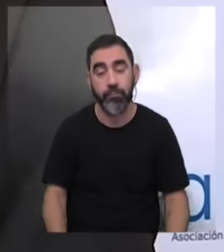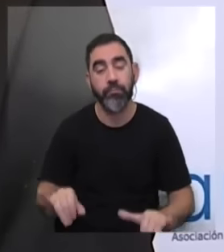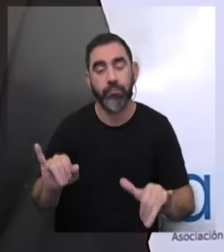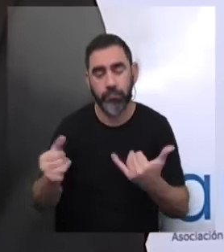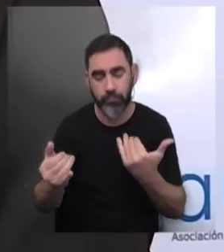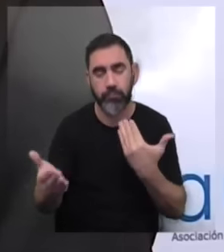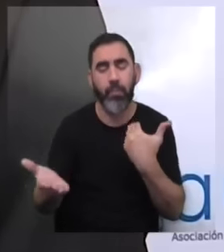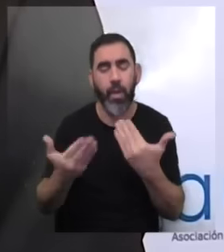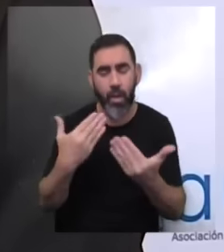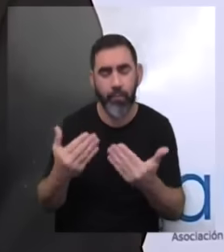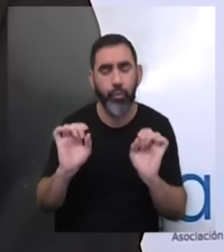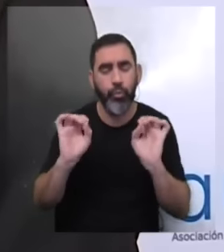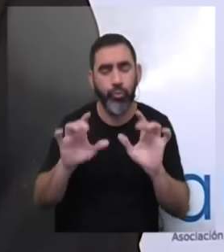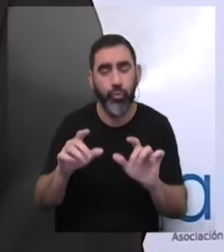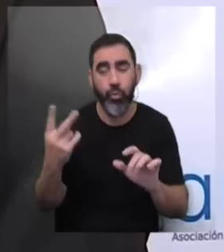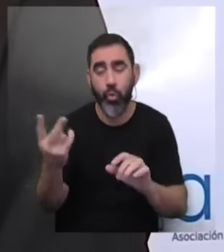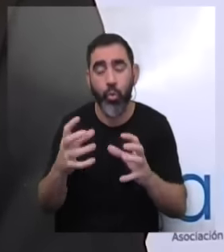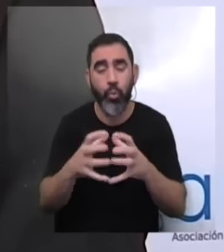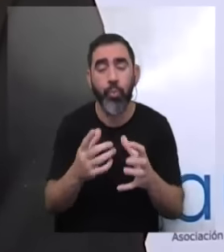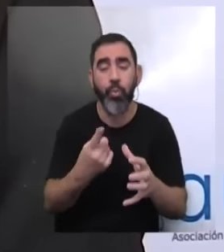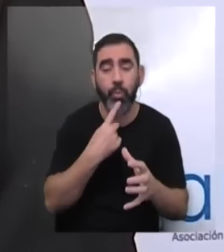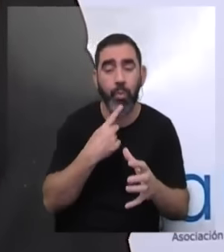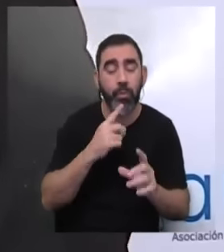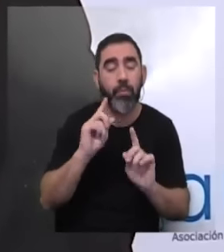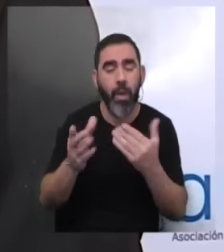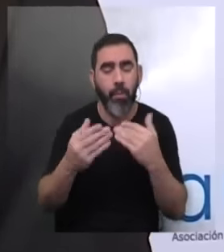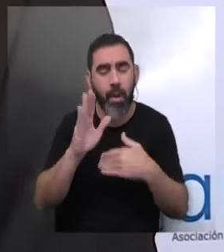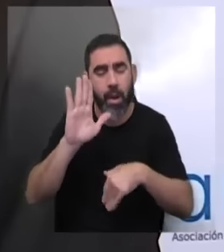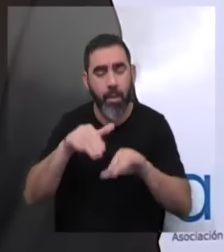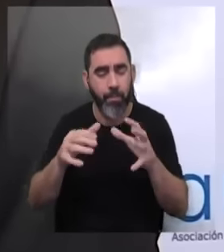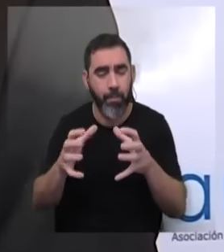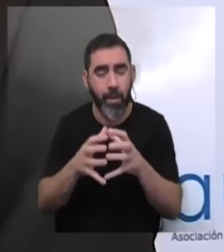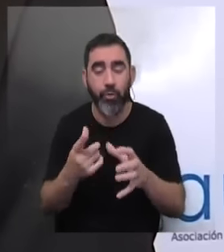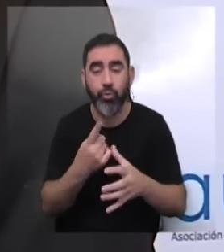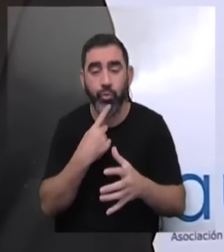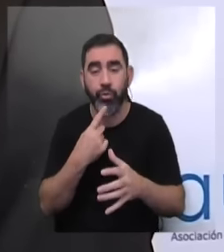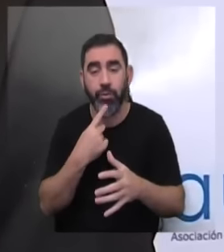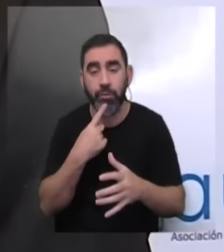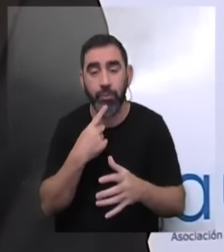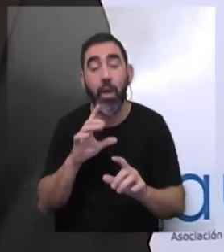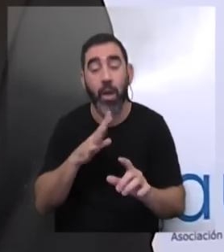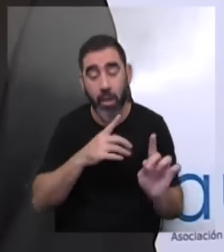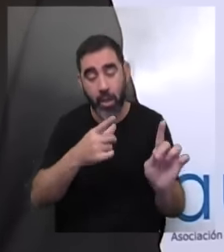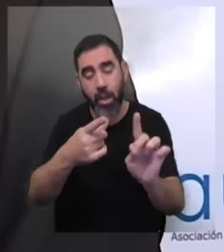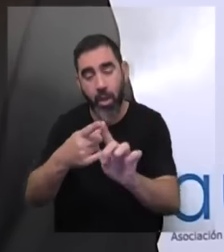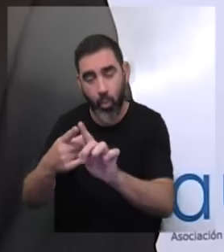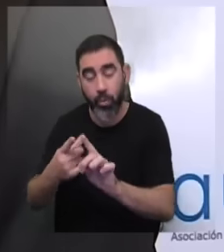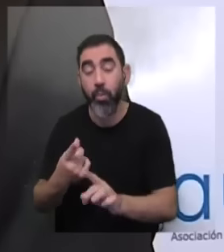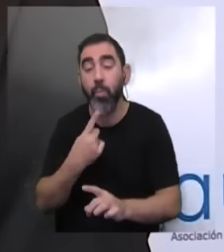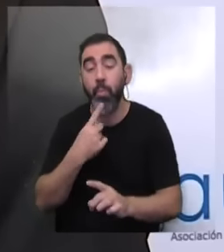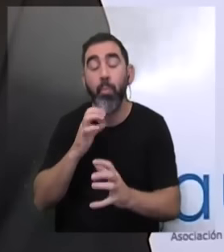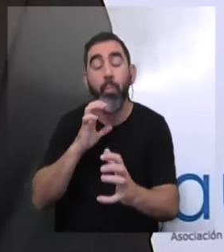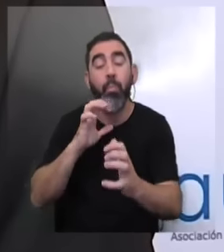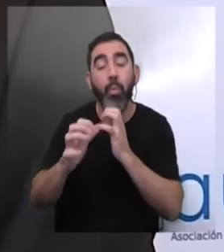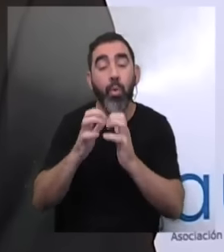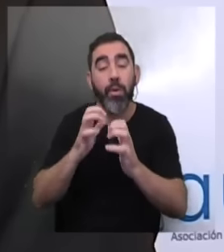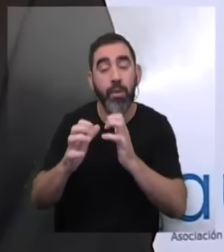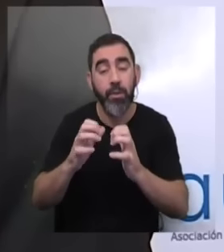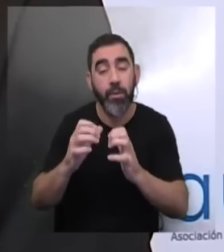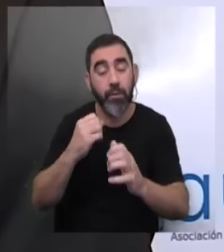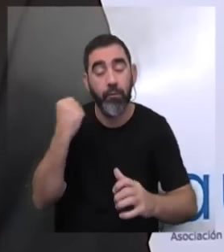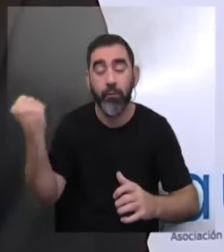todo digamos no solamente con con estos dos partidos que van a ir mañana sino con con la mayoría este y hay acuerdo que la política energética es